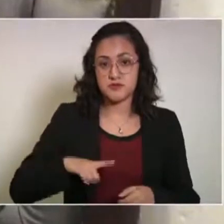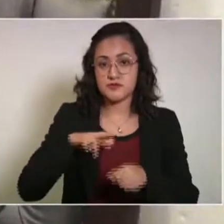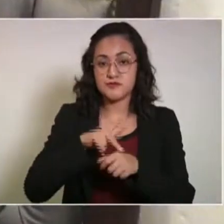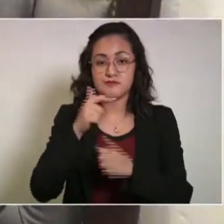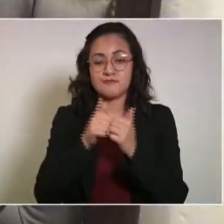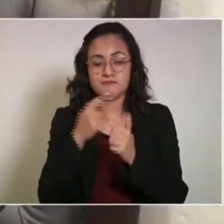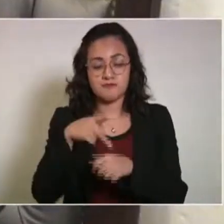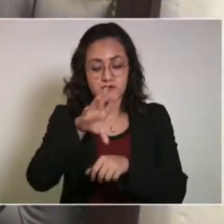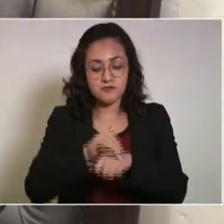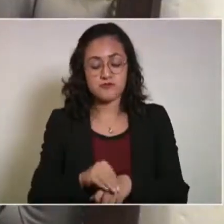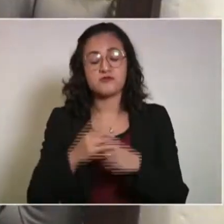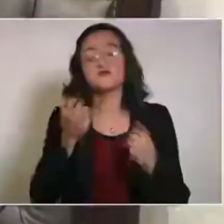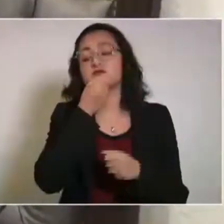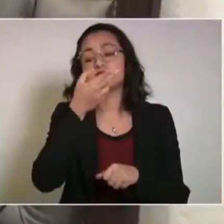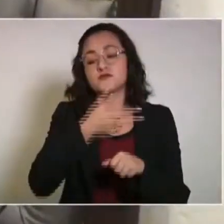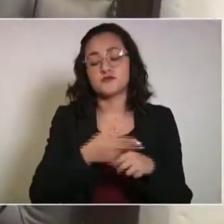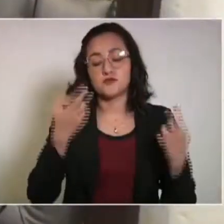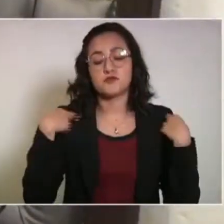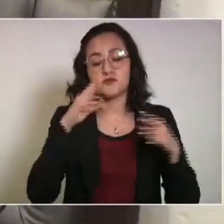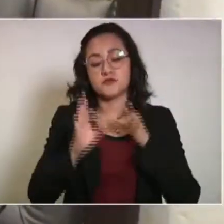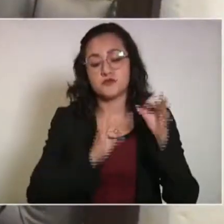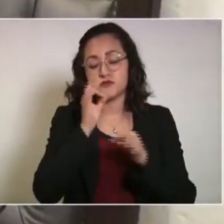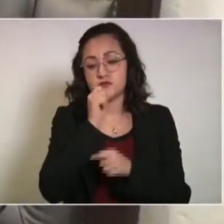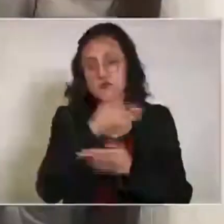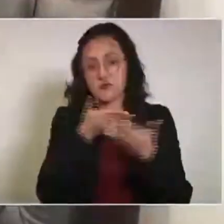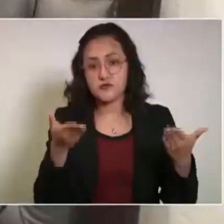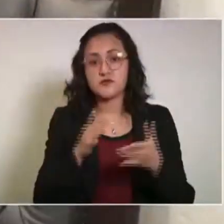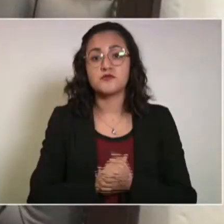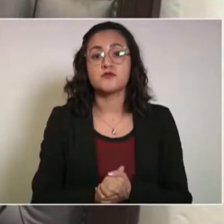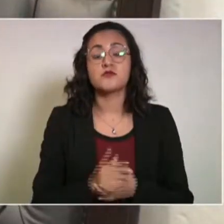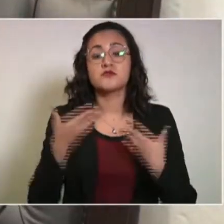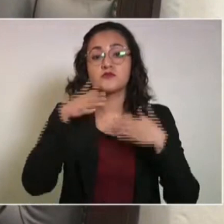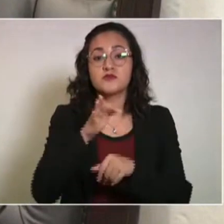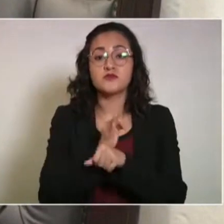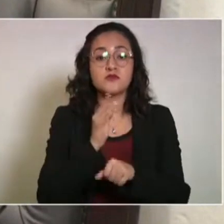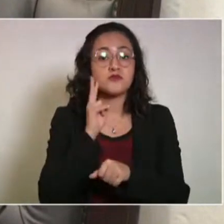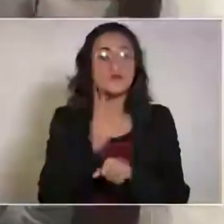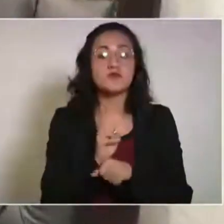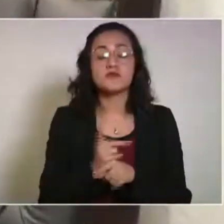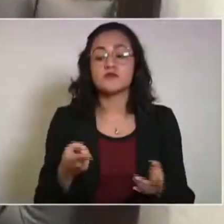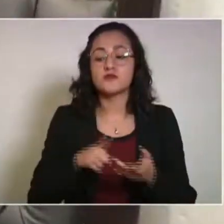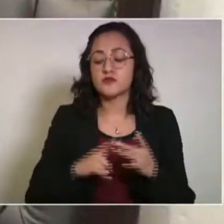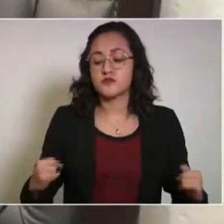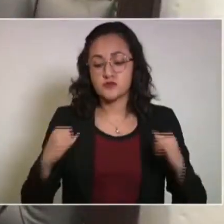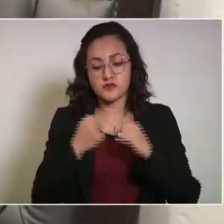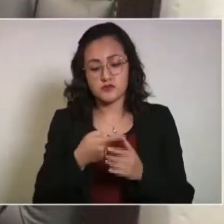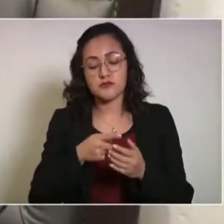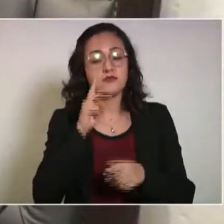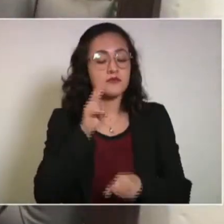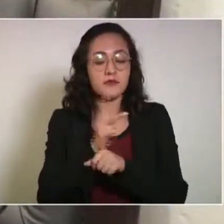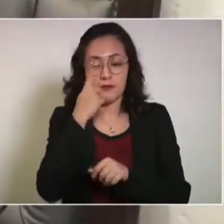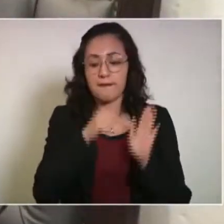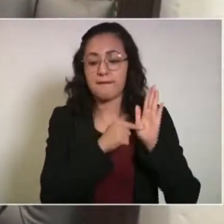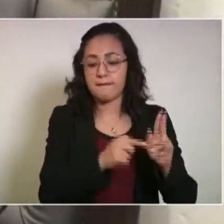Con su permiso, secretario, representantes de los medios de comunicación, sobre los operativos interinstitucionales de supervisión